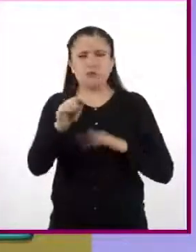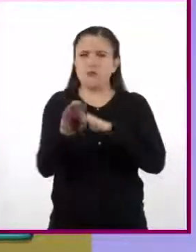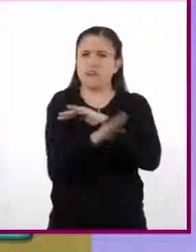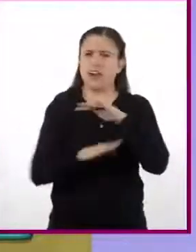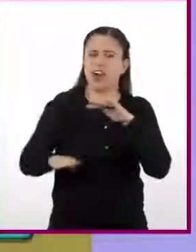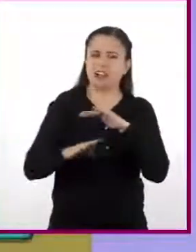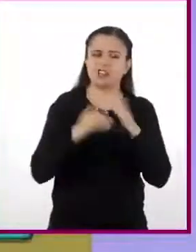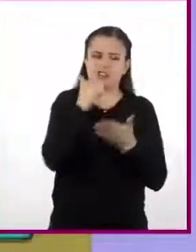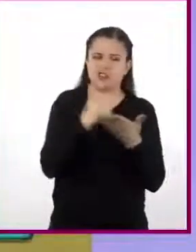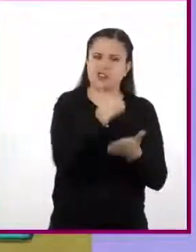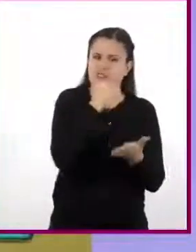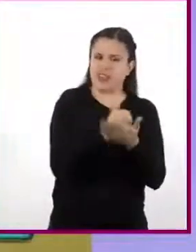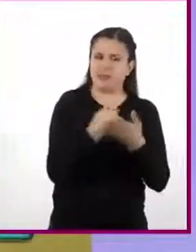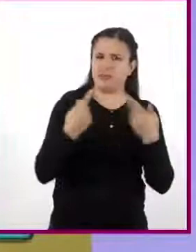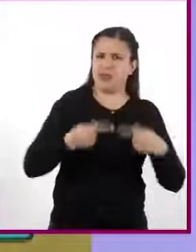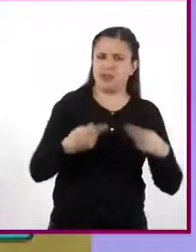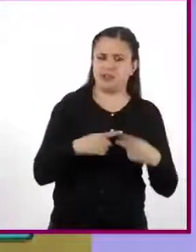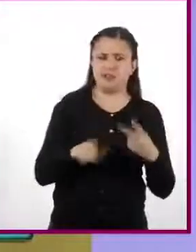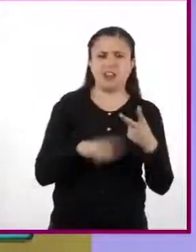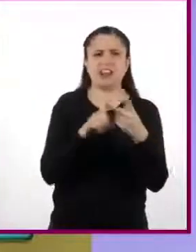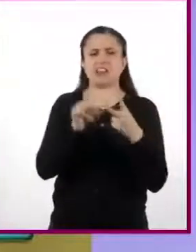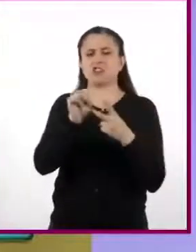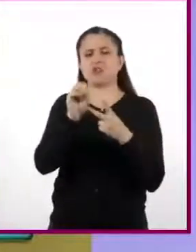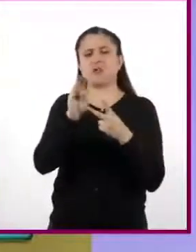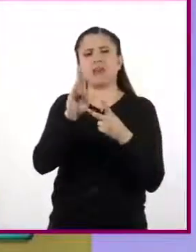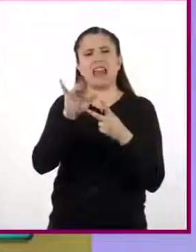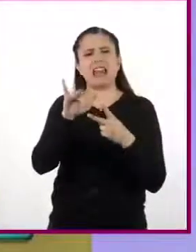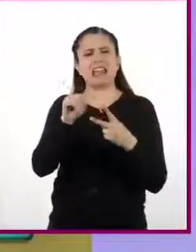como ciudadano y soberanía popular.